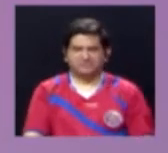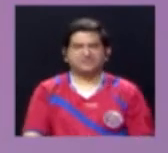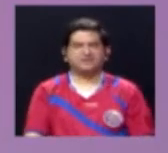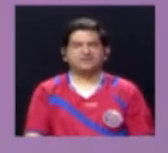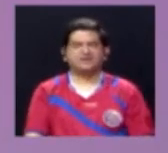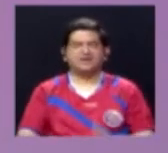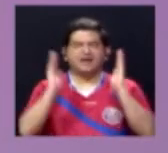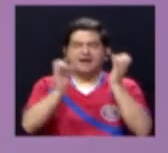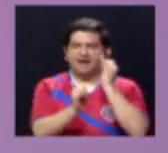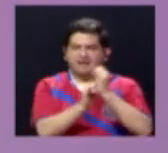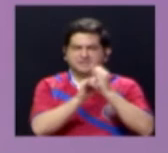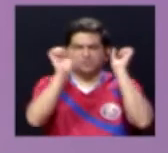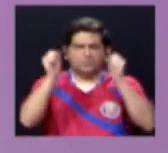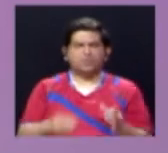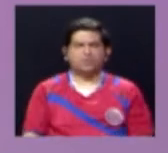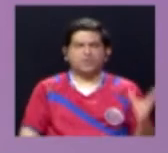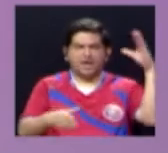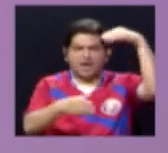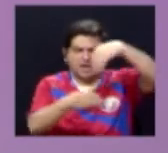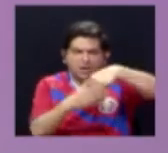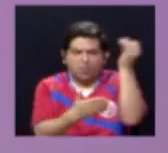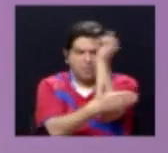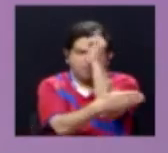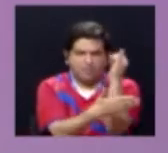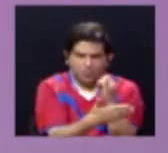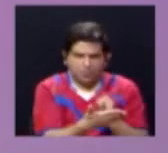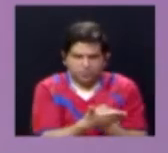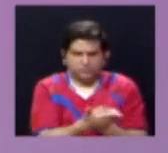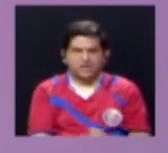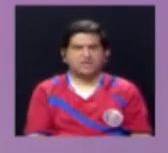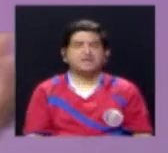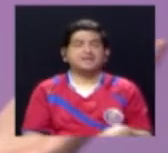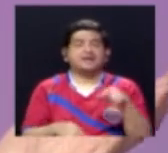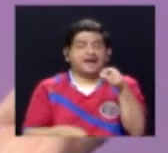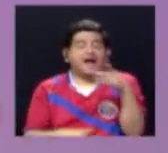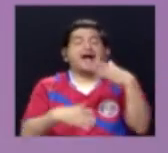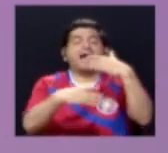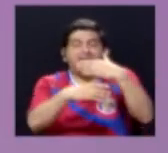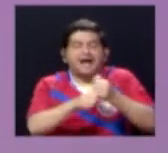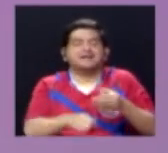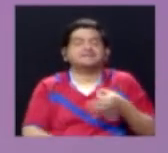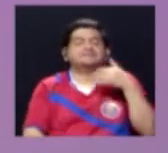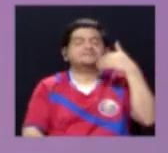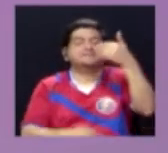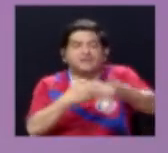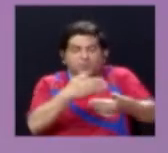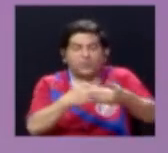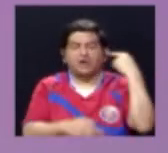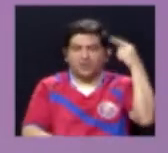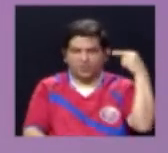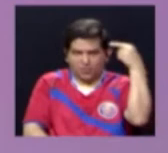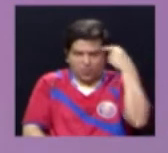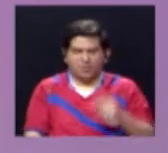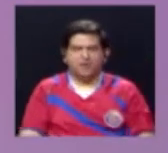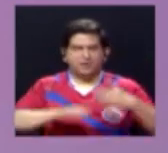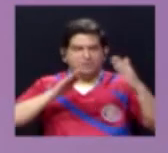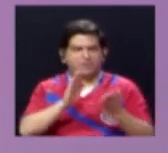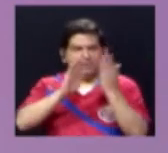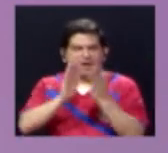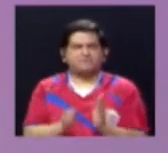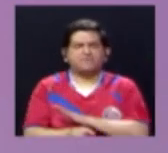ente que puede incorporarlos en el diseño de lo que se tiene que hacer como estado para enfrentar